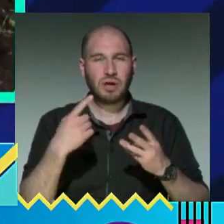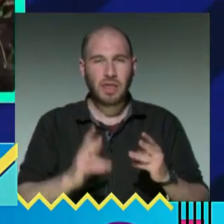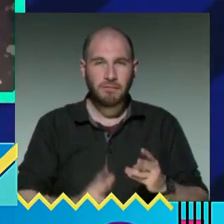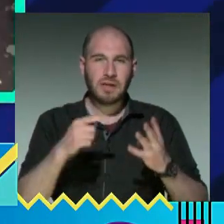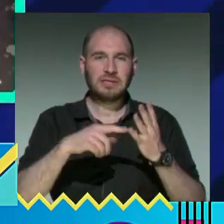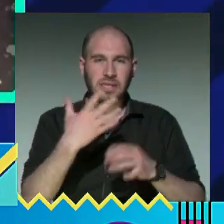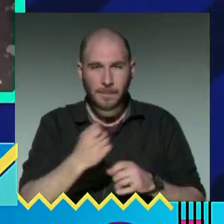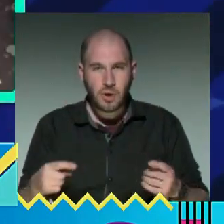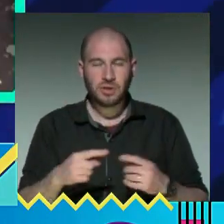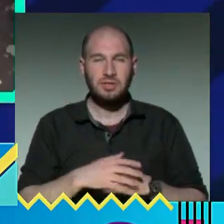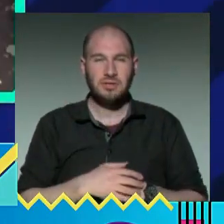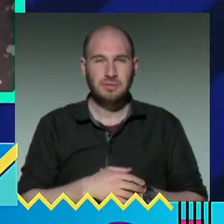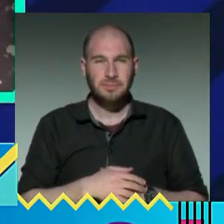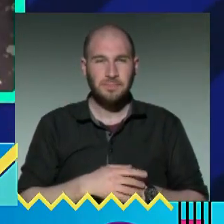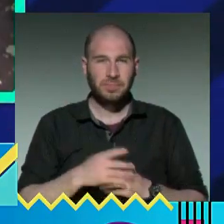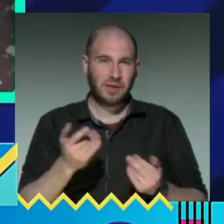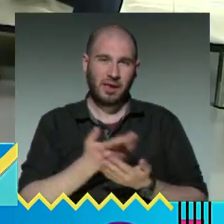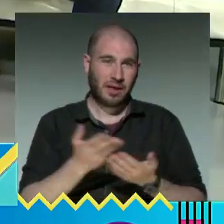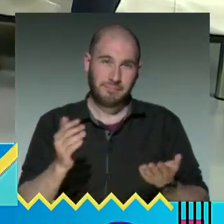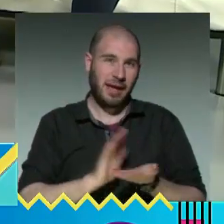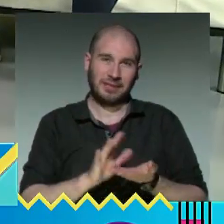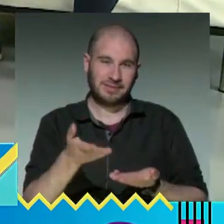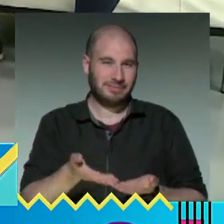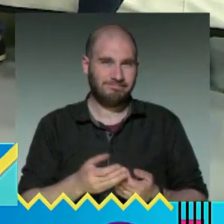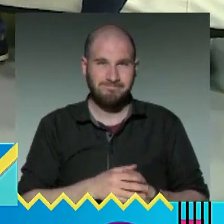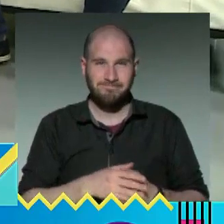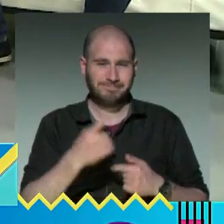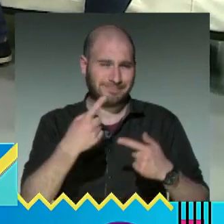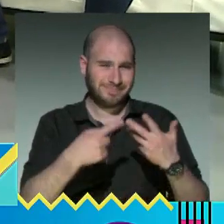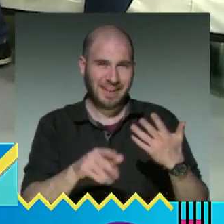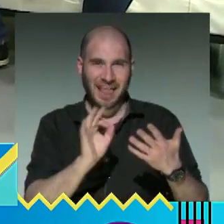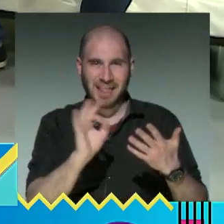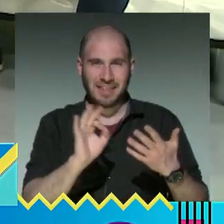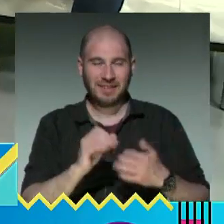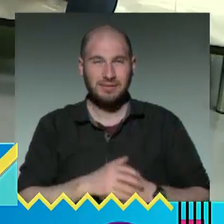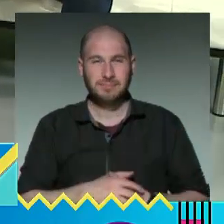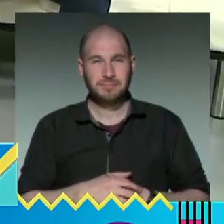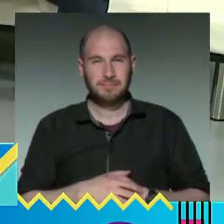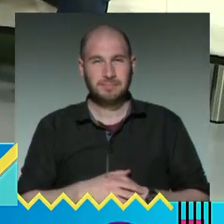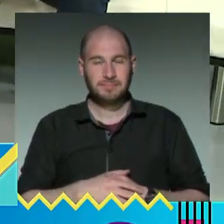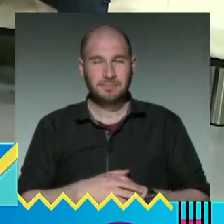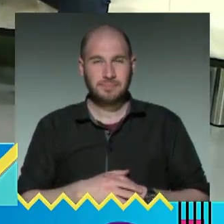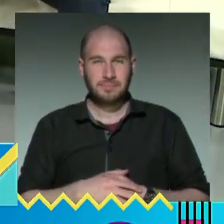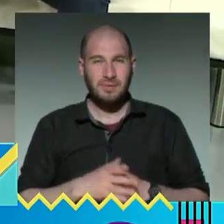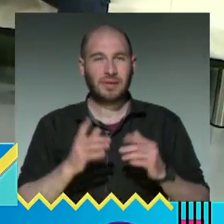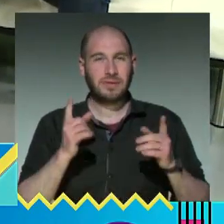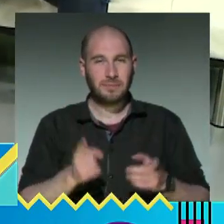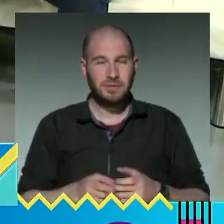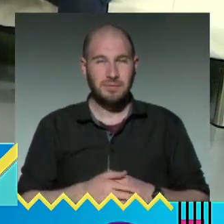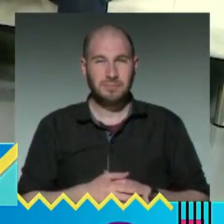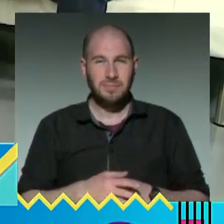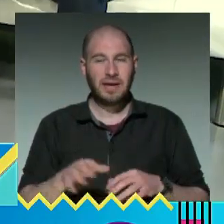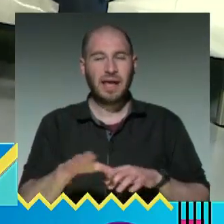infraestructura, transporte. Básicamente, y es básicamente como el todo. paquete, y es el ¿no? todo, claro. Entonces, bueno, también